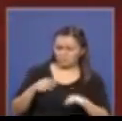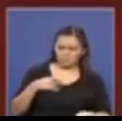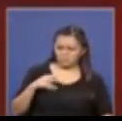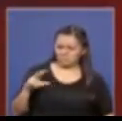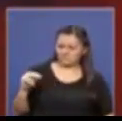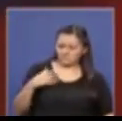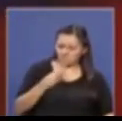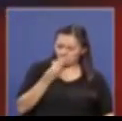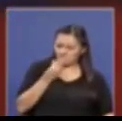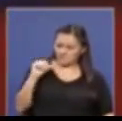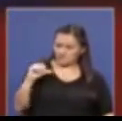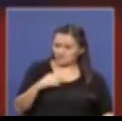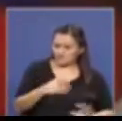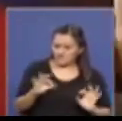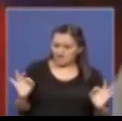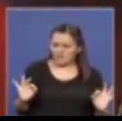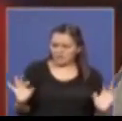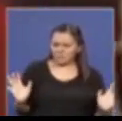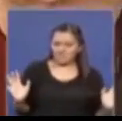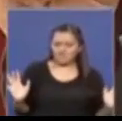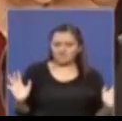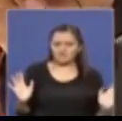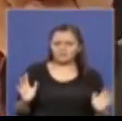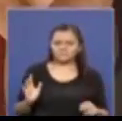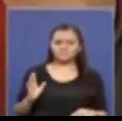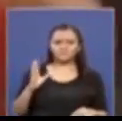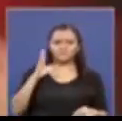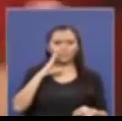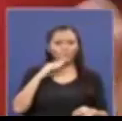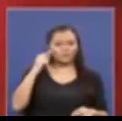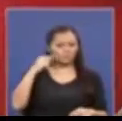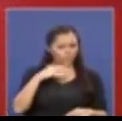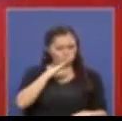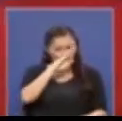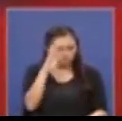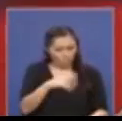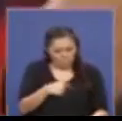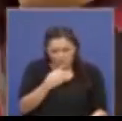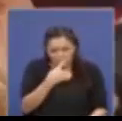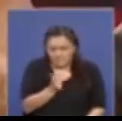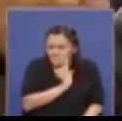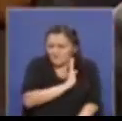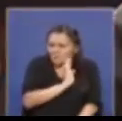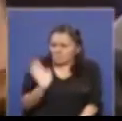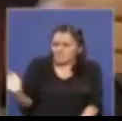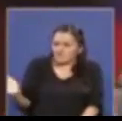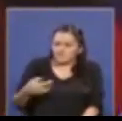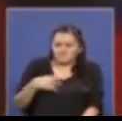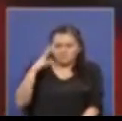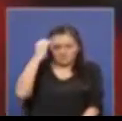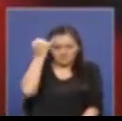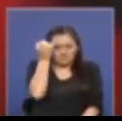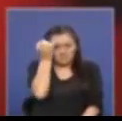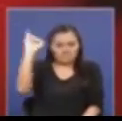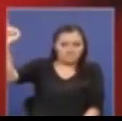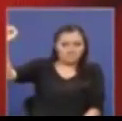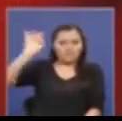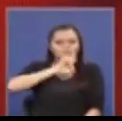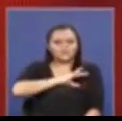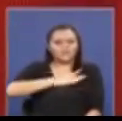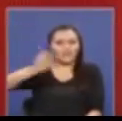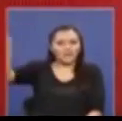etc. Pero todo el lío era porque... Y Correa dijo esto y yo nunca he dicho eso. Fue un invento de la prensa. Es